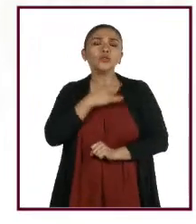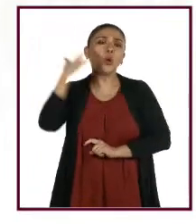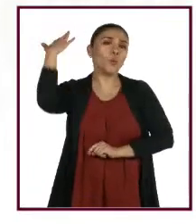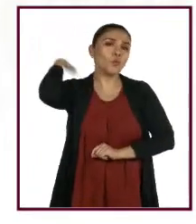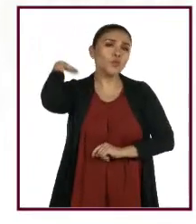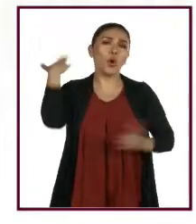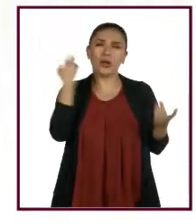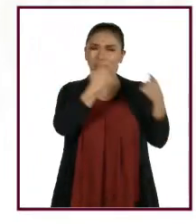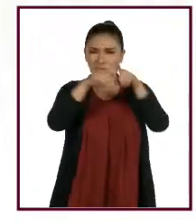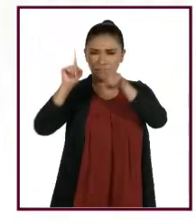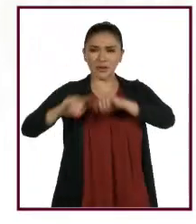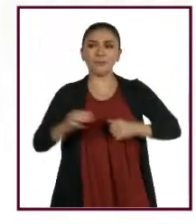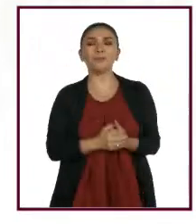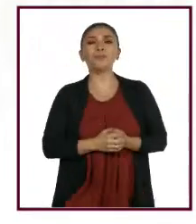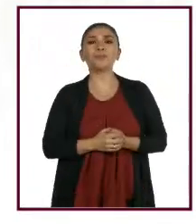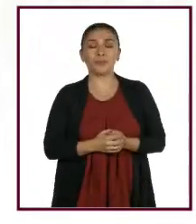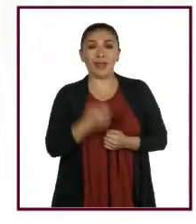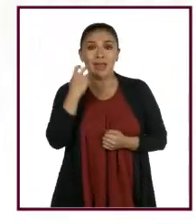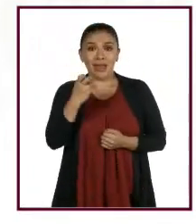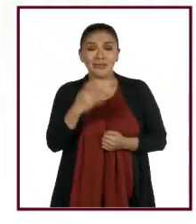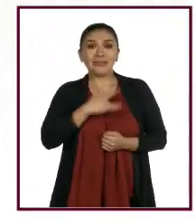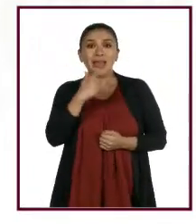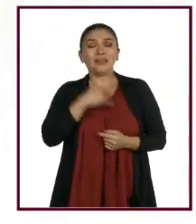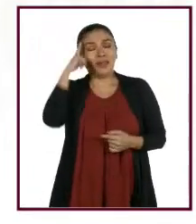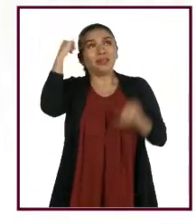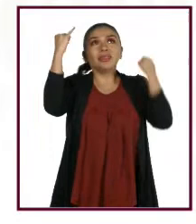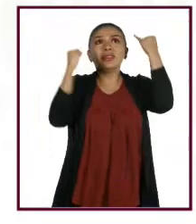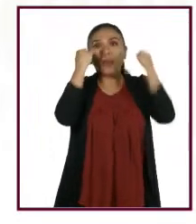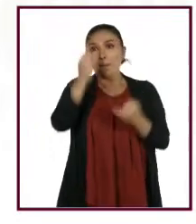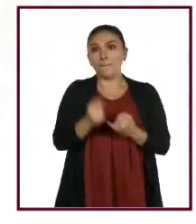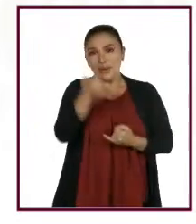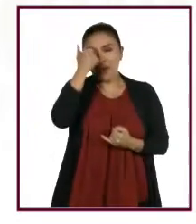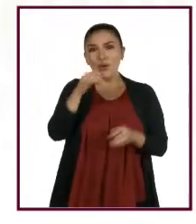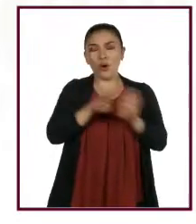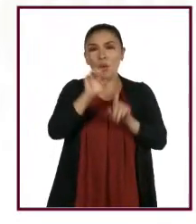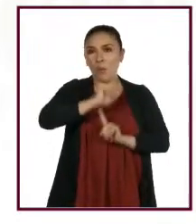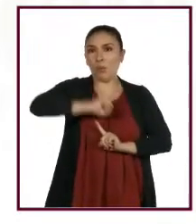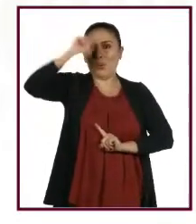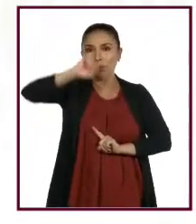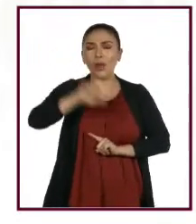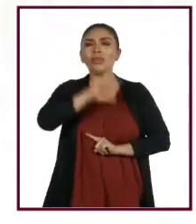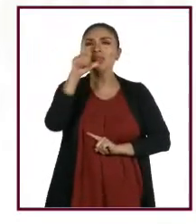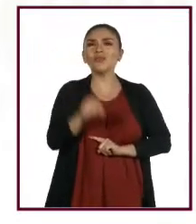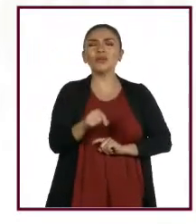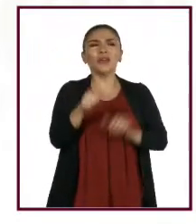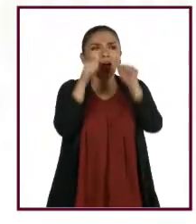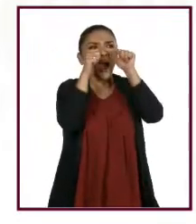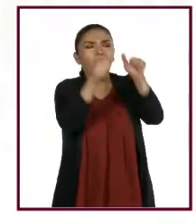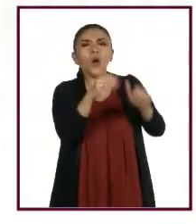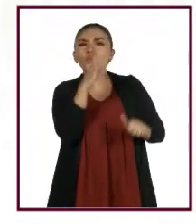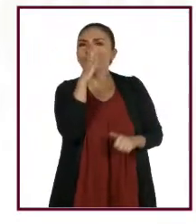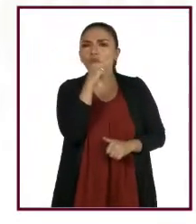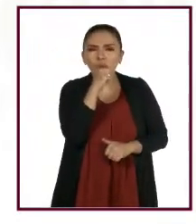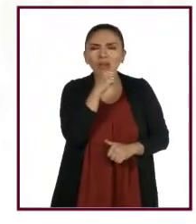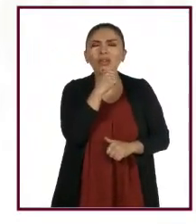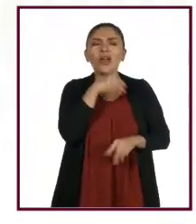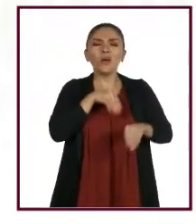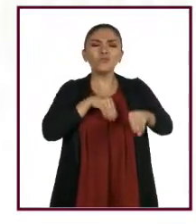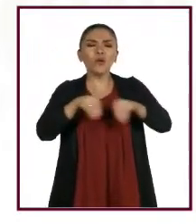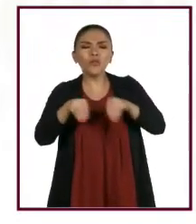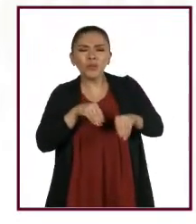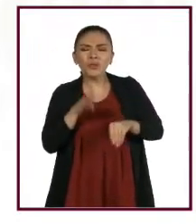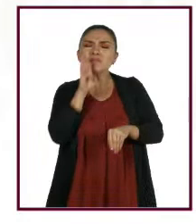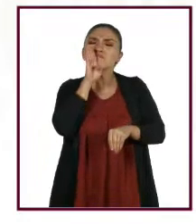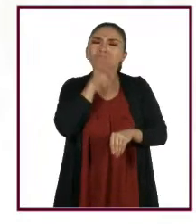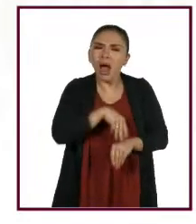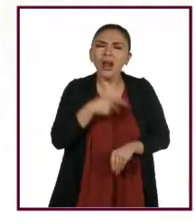etc. Este estado de excitación o subidón inicial, después falta de concentración, movimientos poco